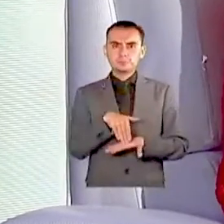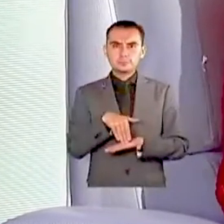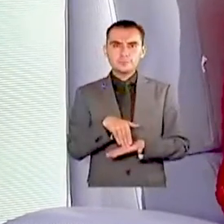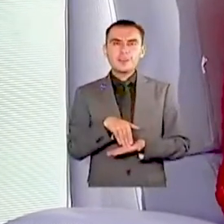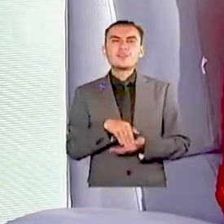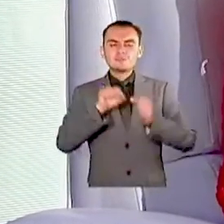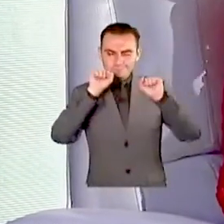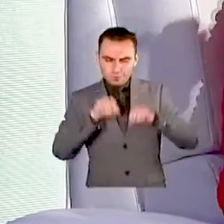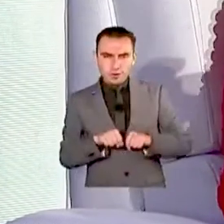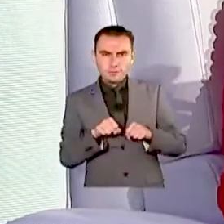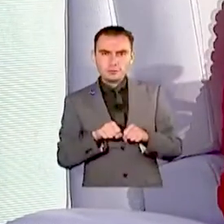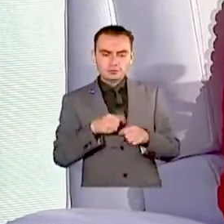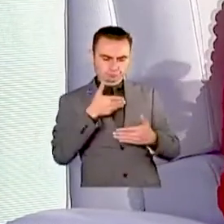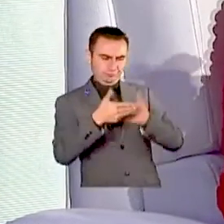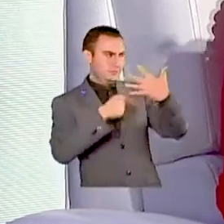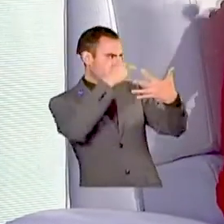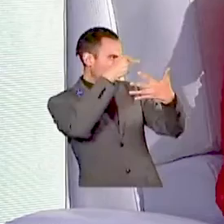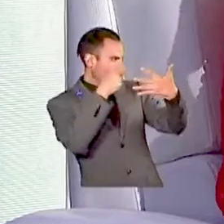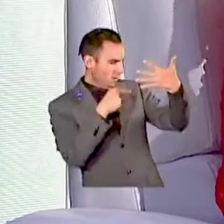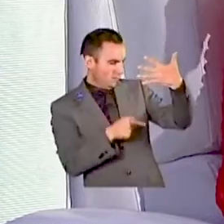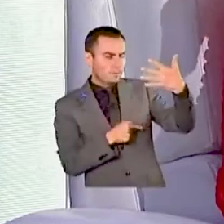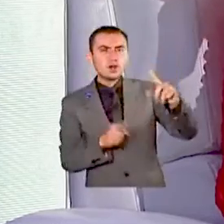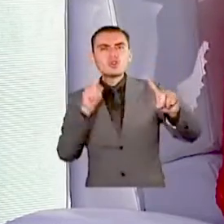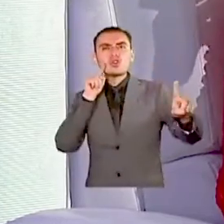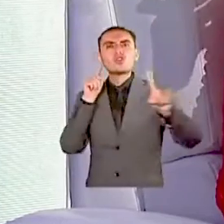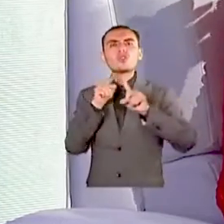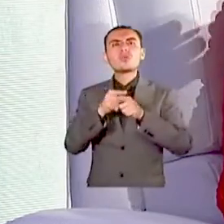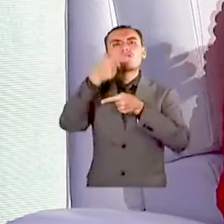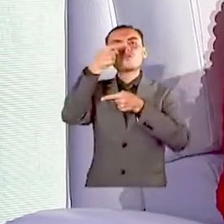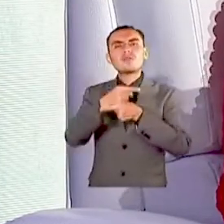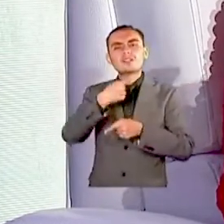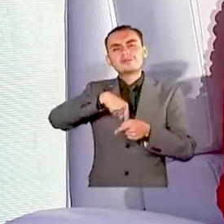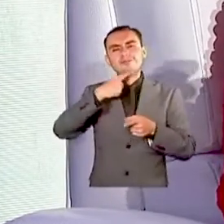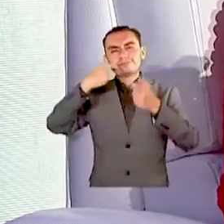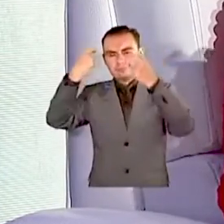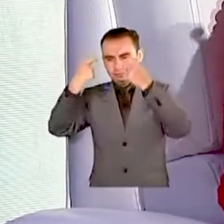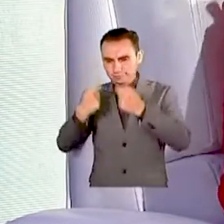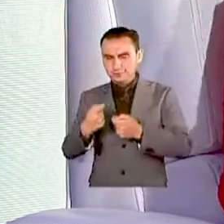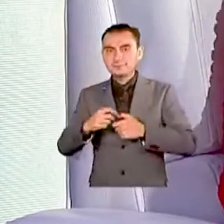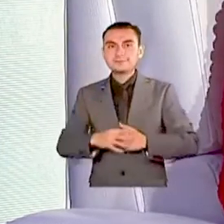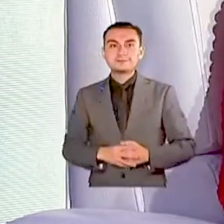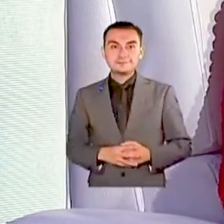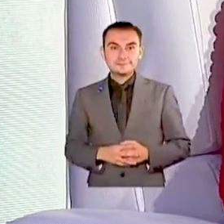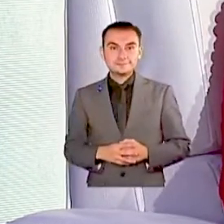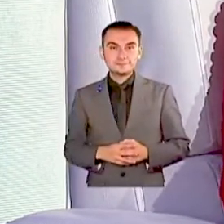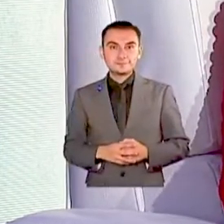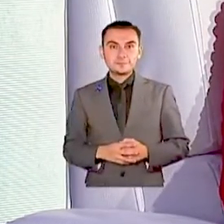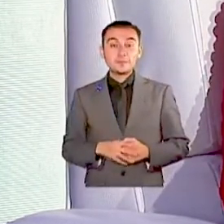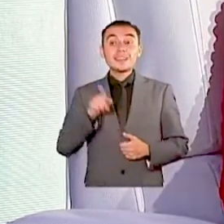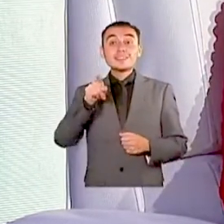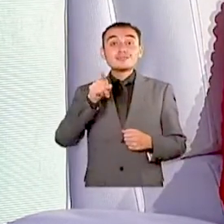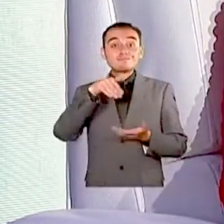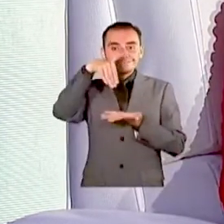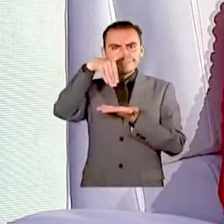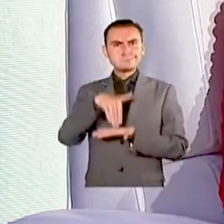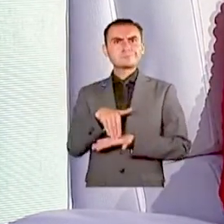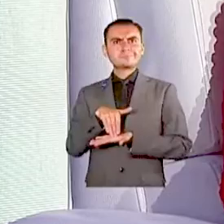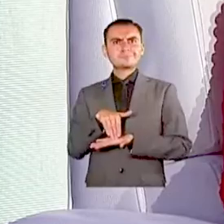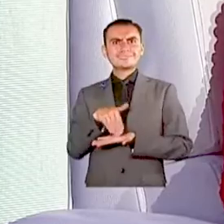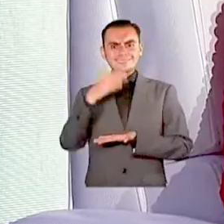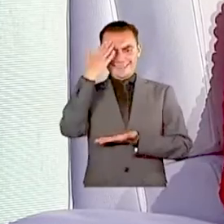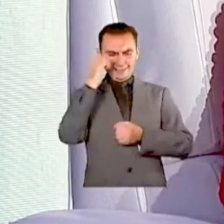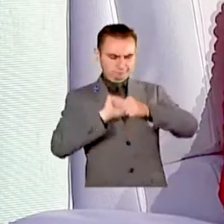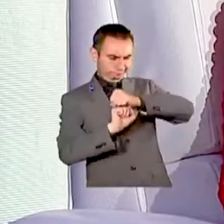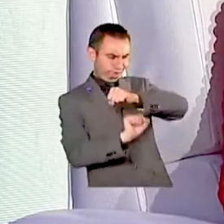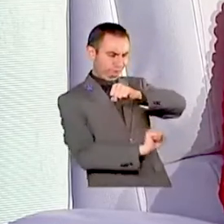Haremos lo que tenemos que hacer para el logro de nuestros resultados, que se fundamentan en el